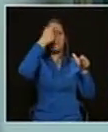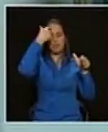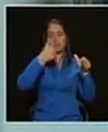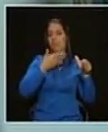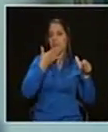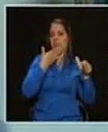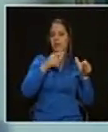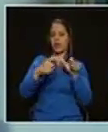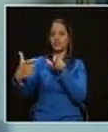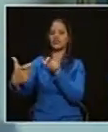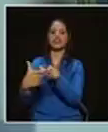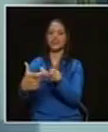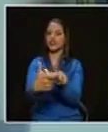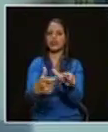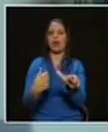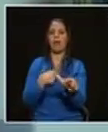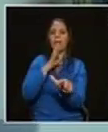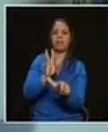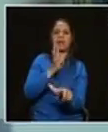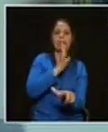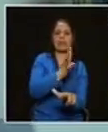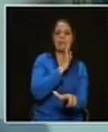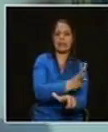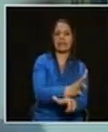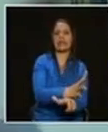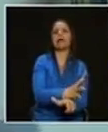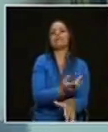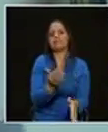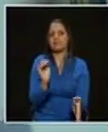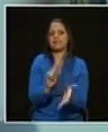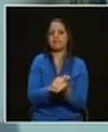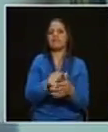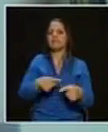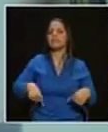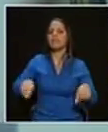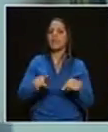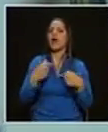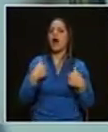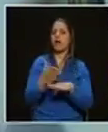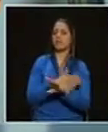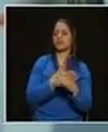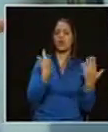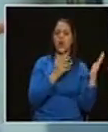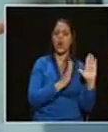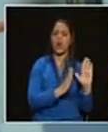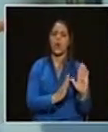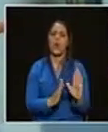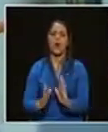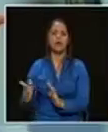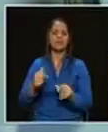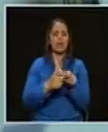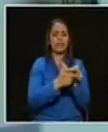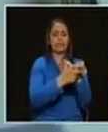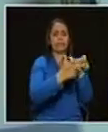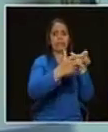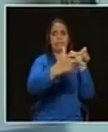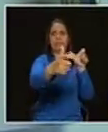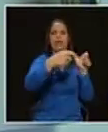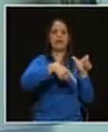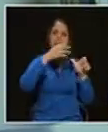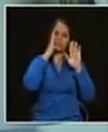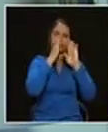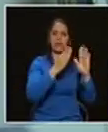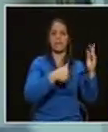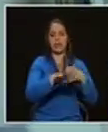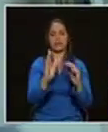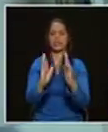comunidades minoritarias. En esa característica nosotros simplemente planeamos cosas para esa gran mayoría. Entonces, si